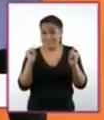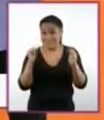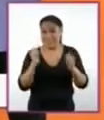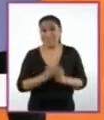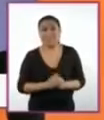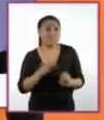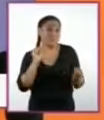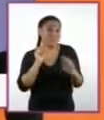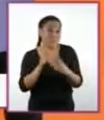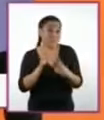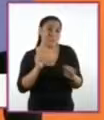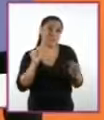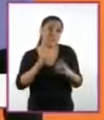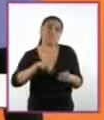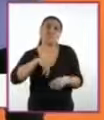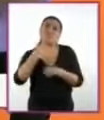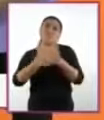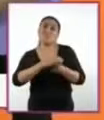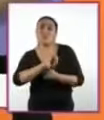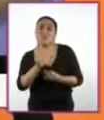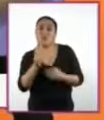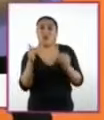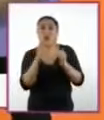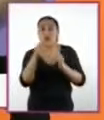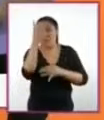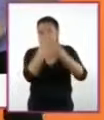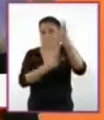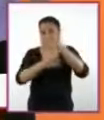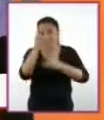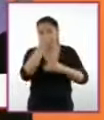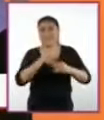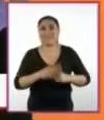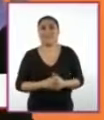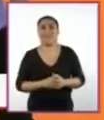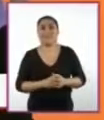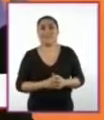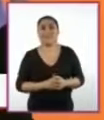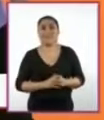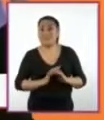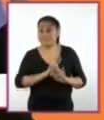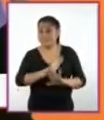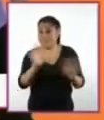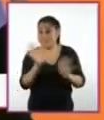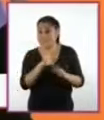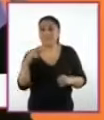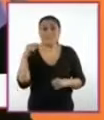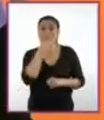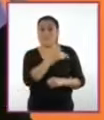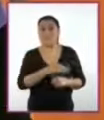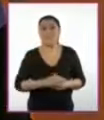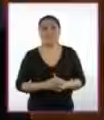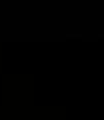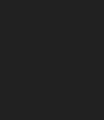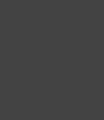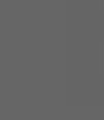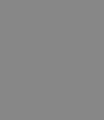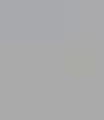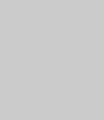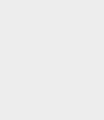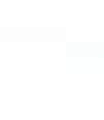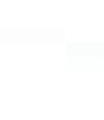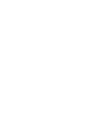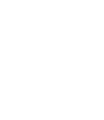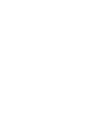despedirnos. Los esperamos en otra sesión de Aprende en Casa. ¡Nos vemos pronto!